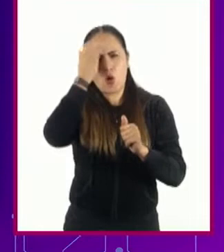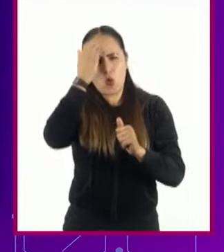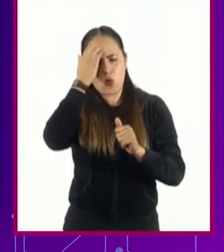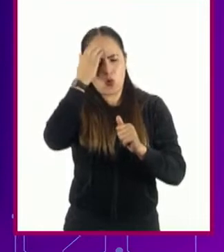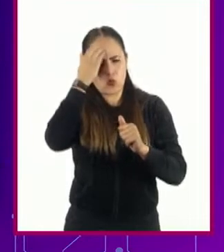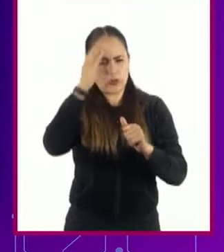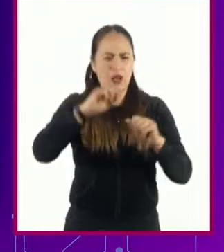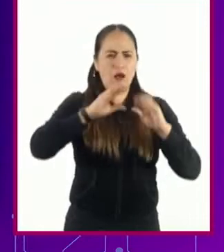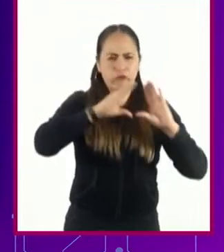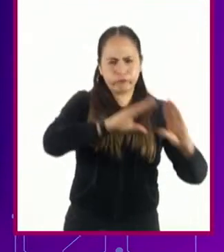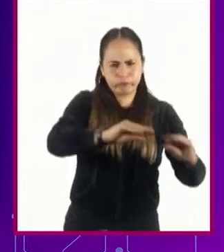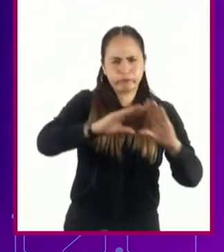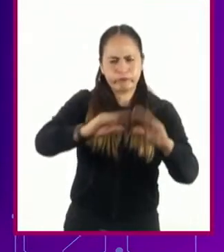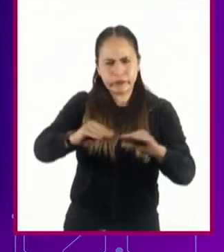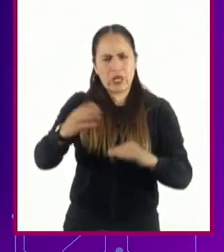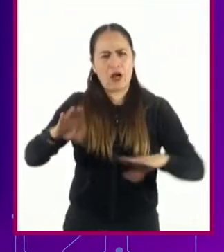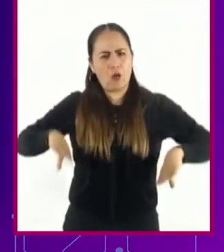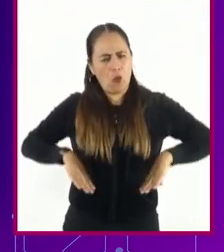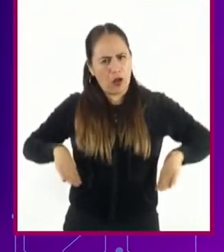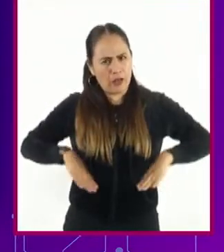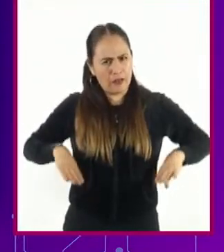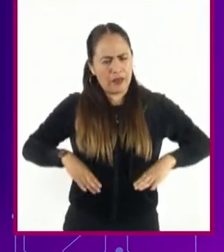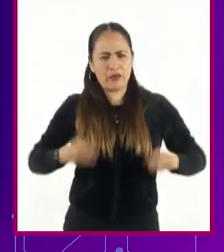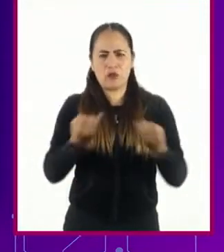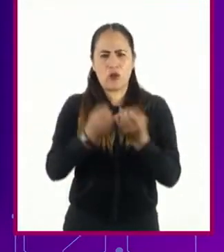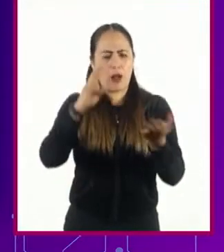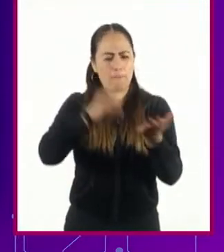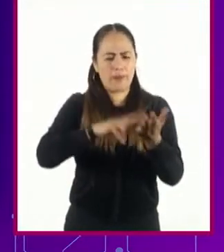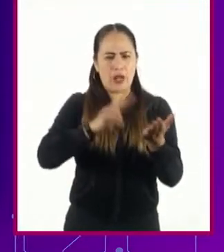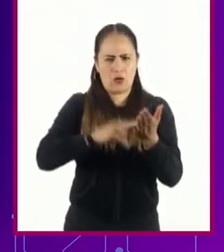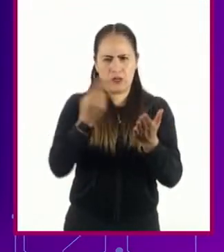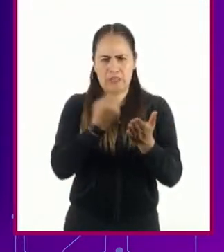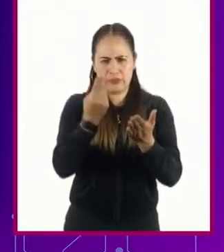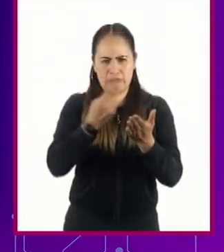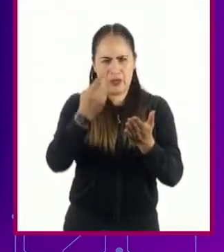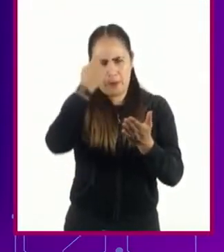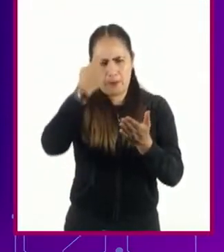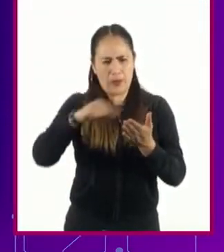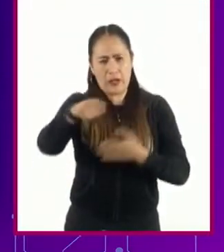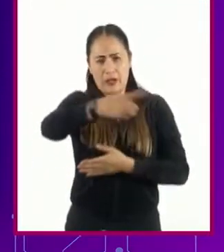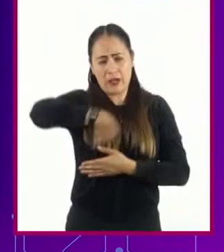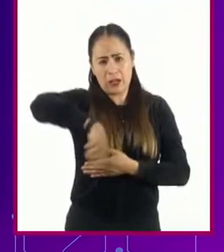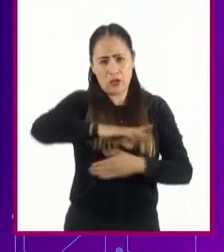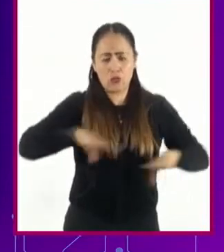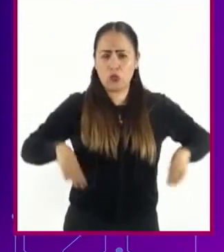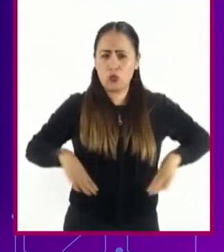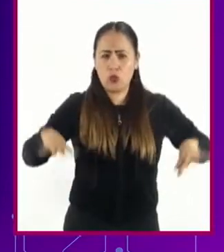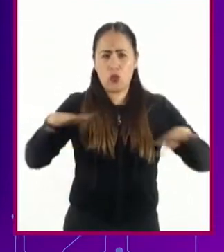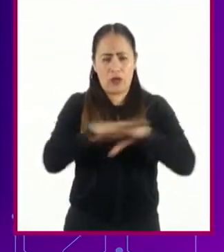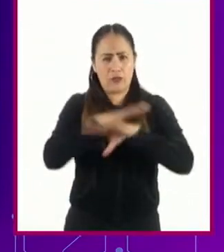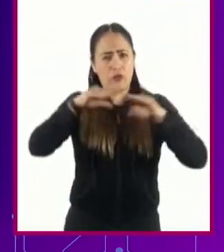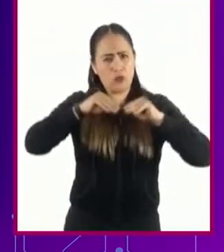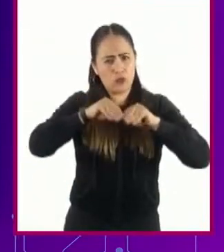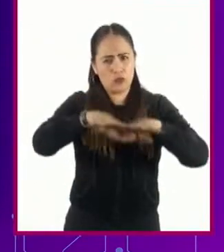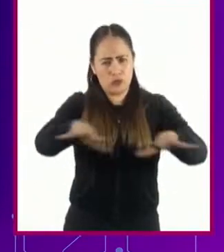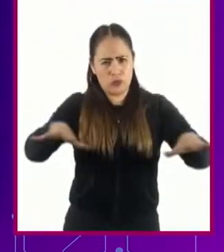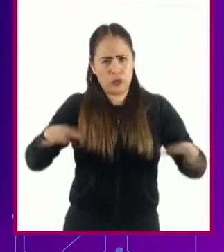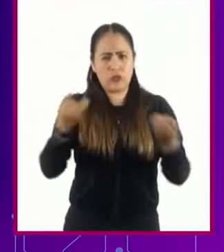las capacidades, las actitudes y los valores necesarios para producir cambios de comportamiento que permitan a niños,